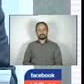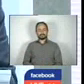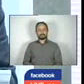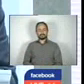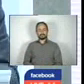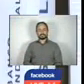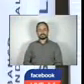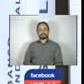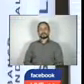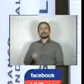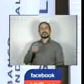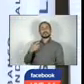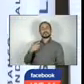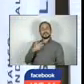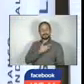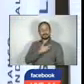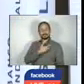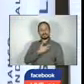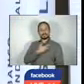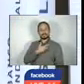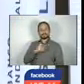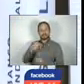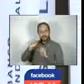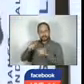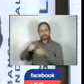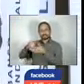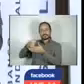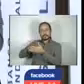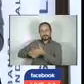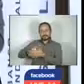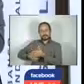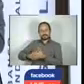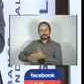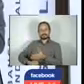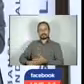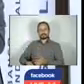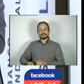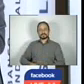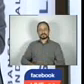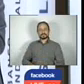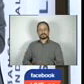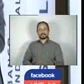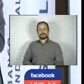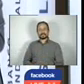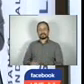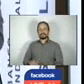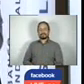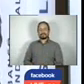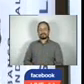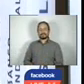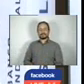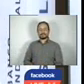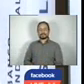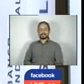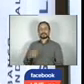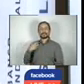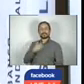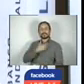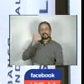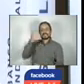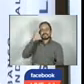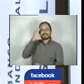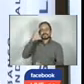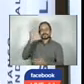podemos no sólo aprovechar en el corto plazo las oportunidades que en este momento ya tenemos,